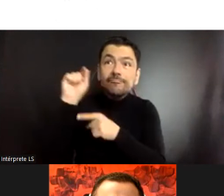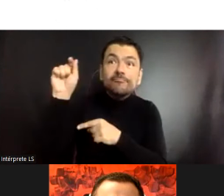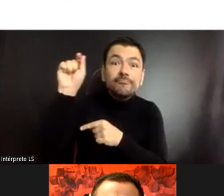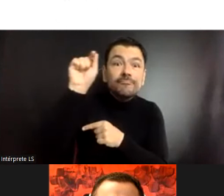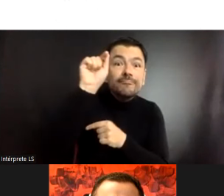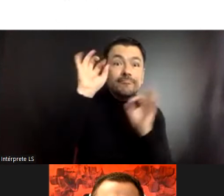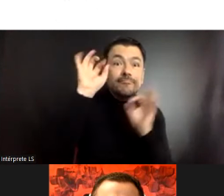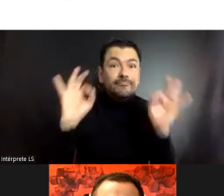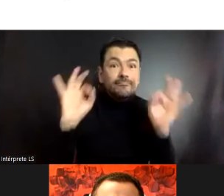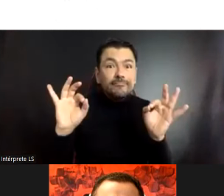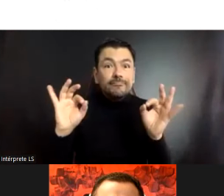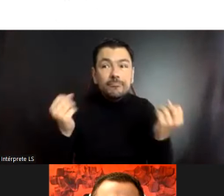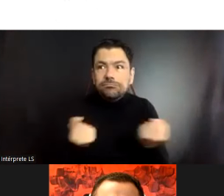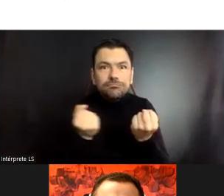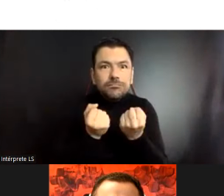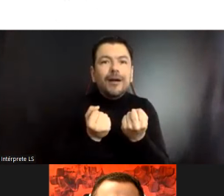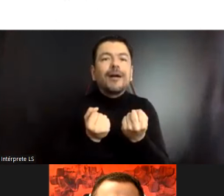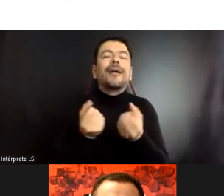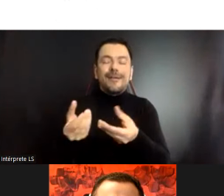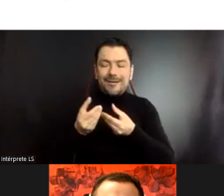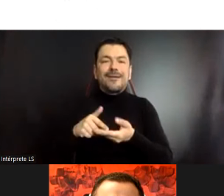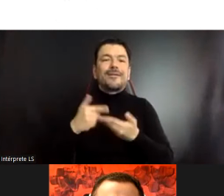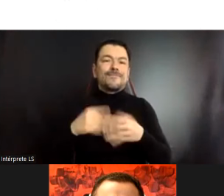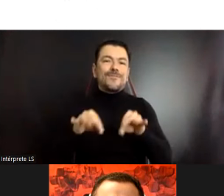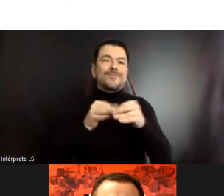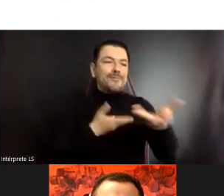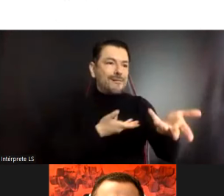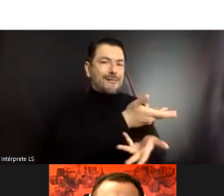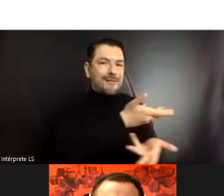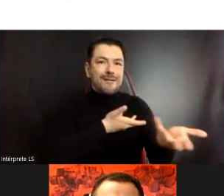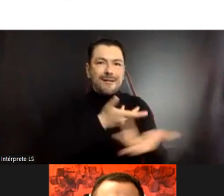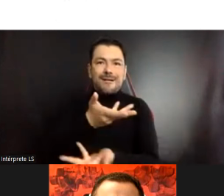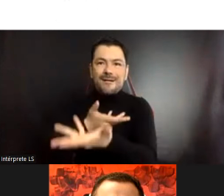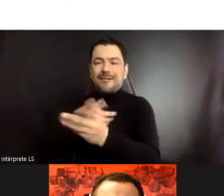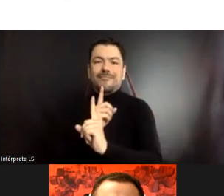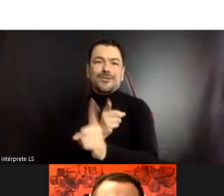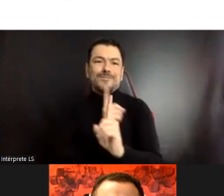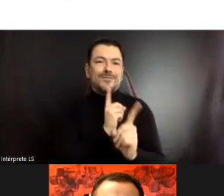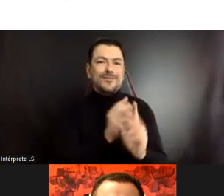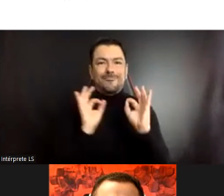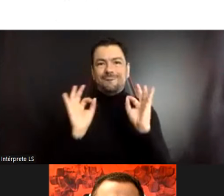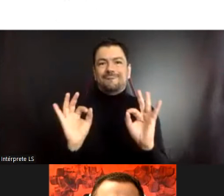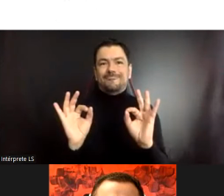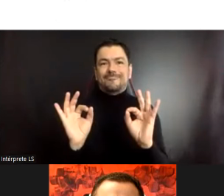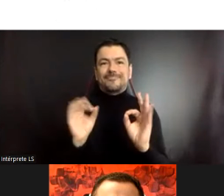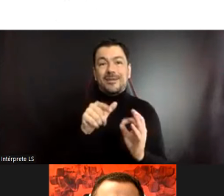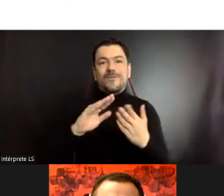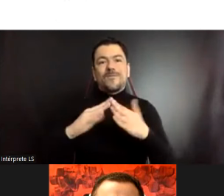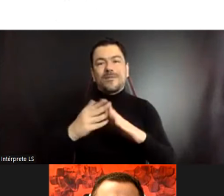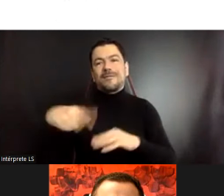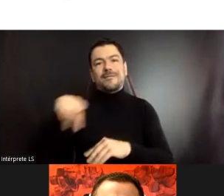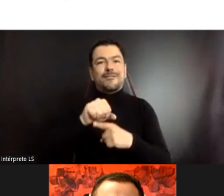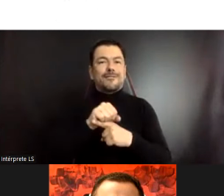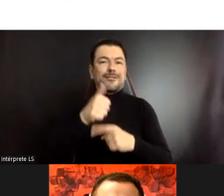a las comunidades de una manera interactiva. Son maneras entonces muy prácticas de involucrar a las comunidades en